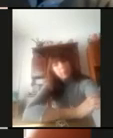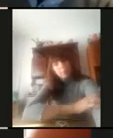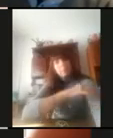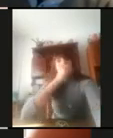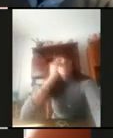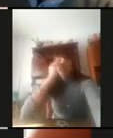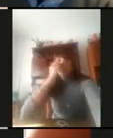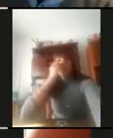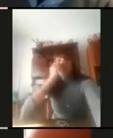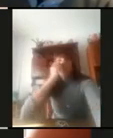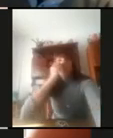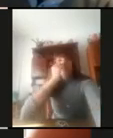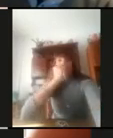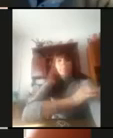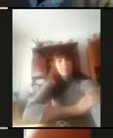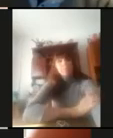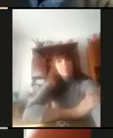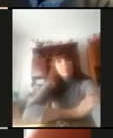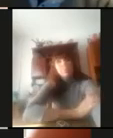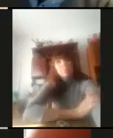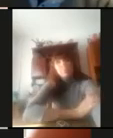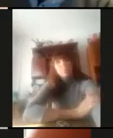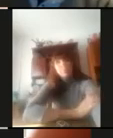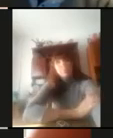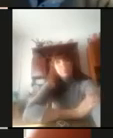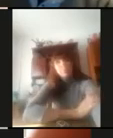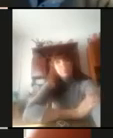y digo como